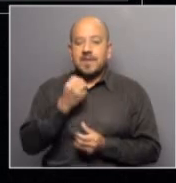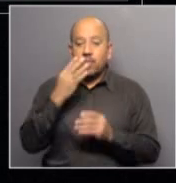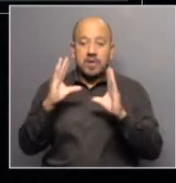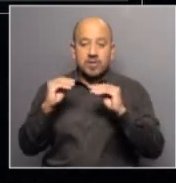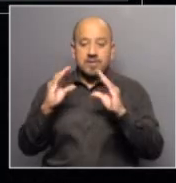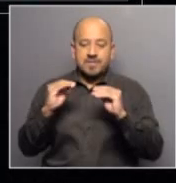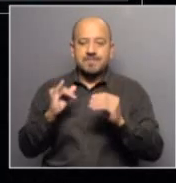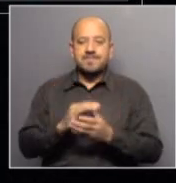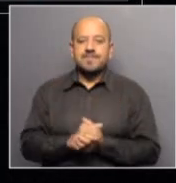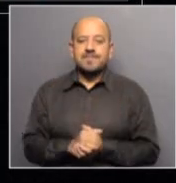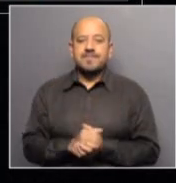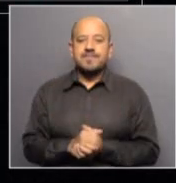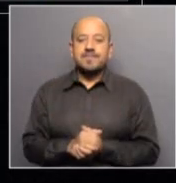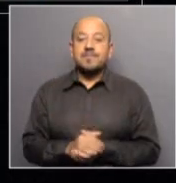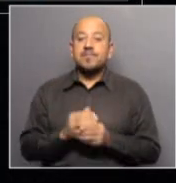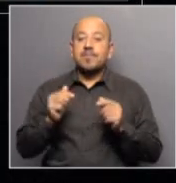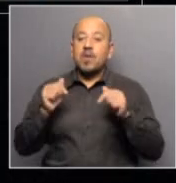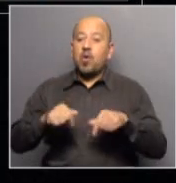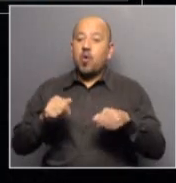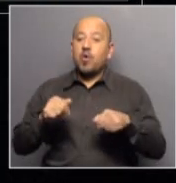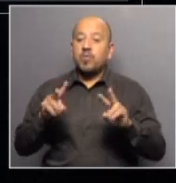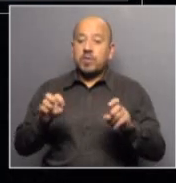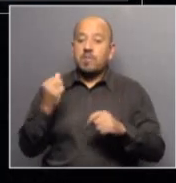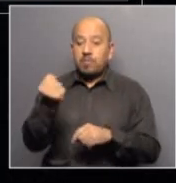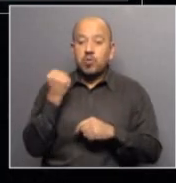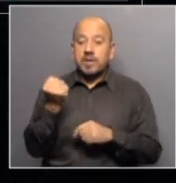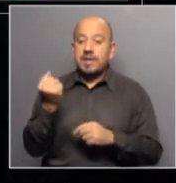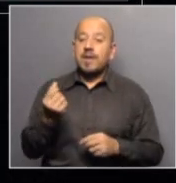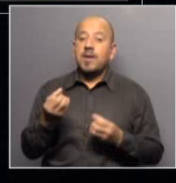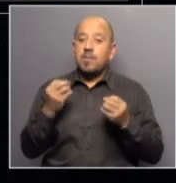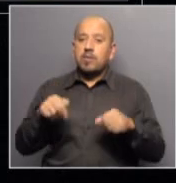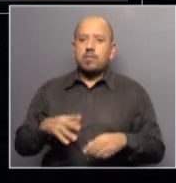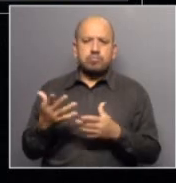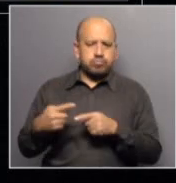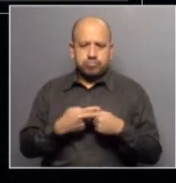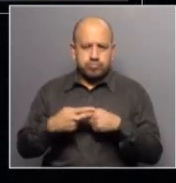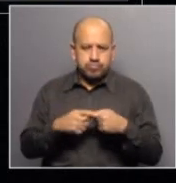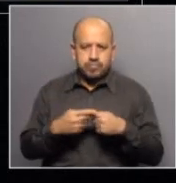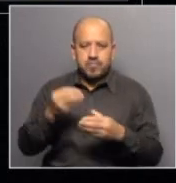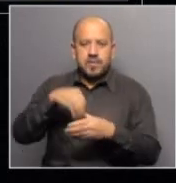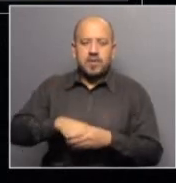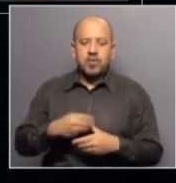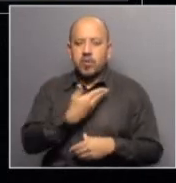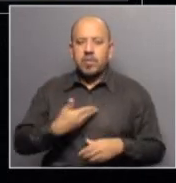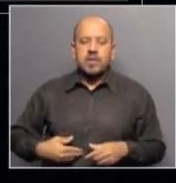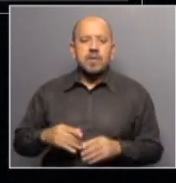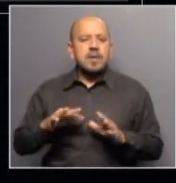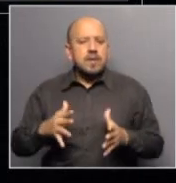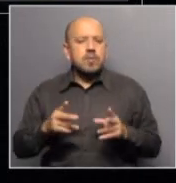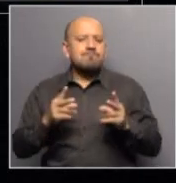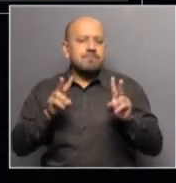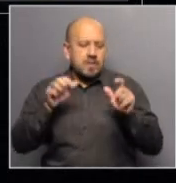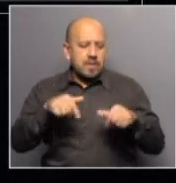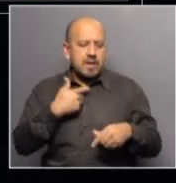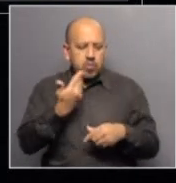Denise? Bien. Bueno, muy entusiasmada con el tema de hoy porque es un tema que trae polémica dentro del gobierno. Lo que pasa es que es un tema que